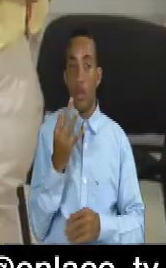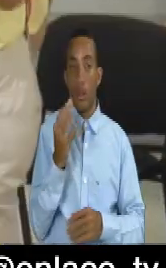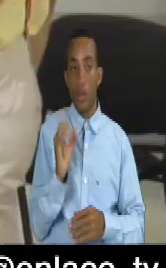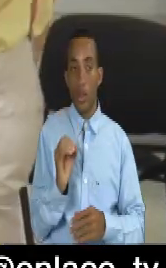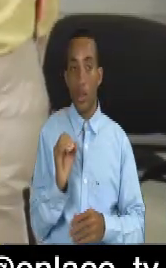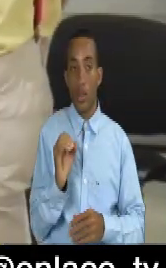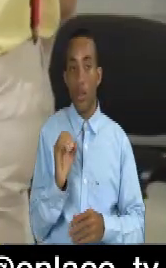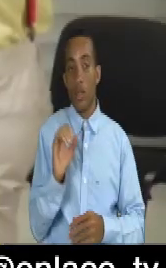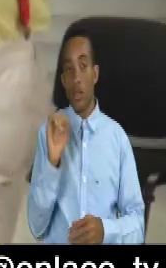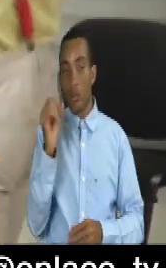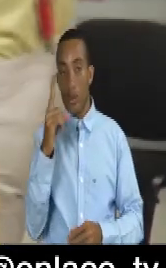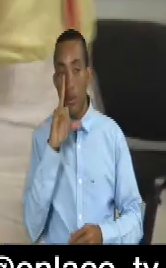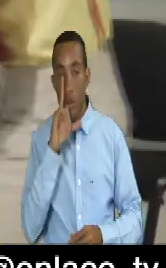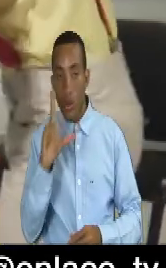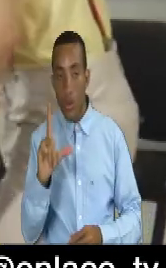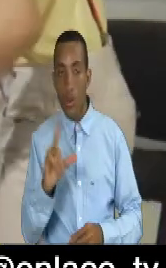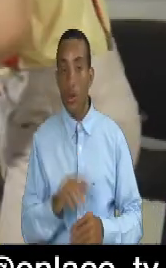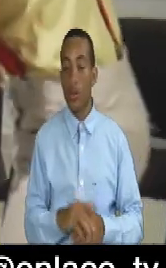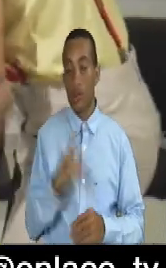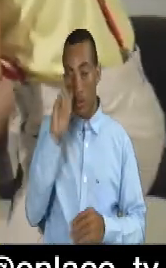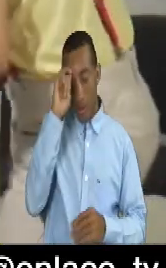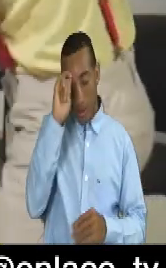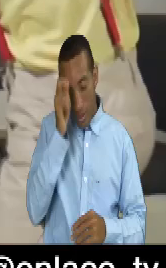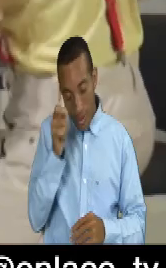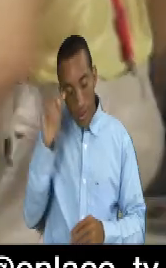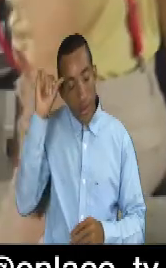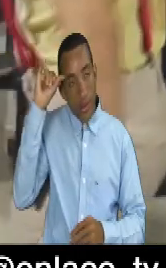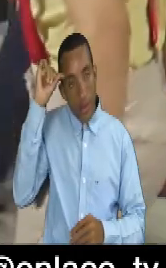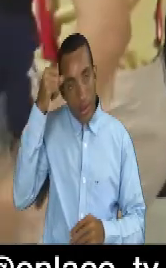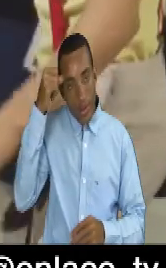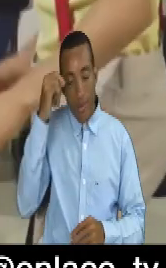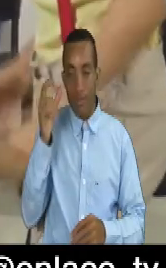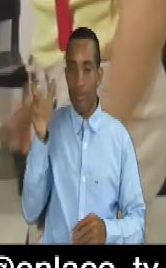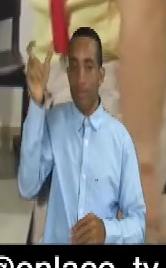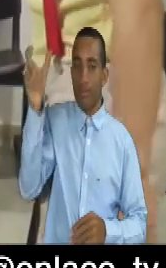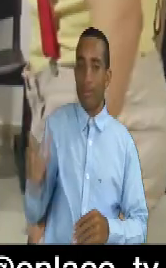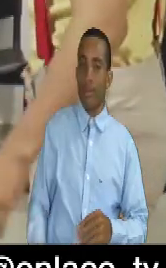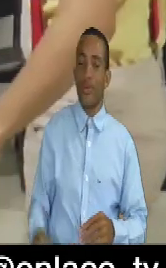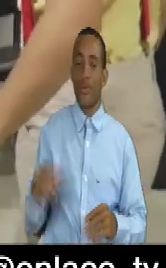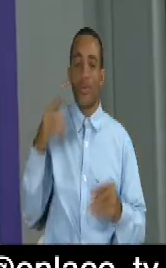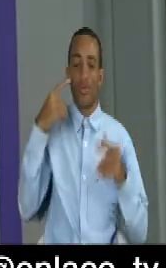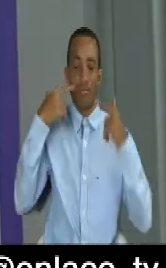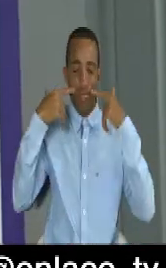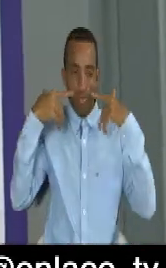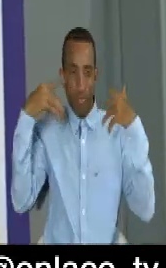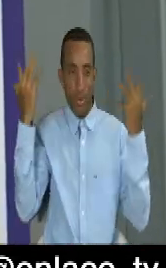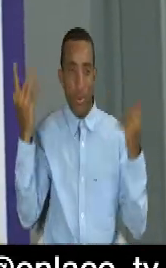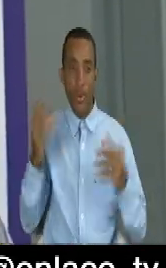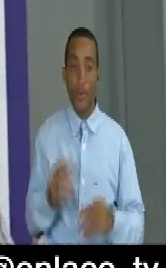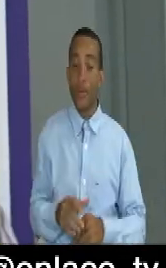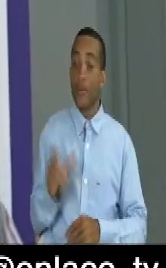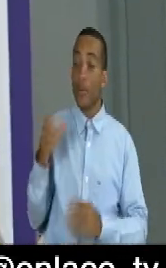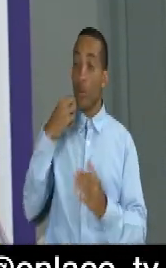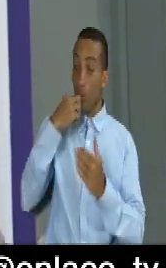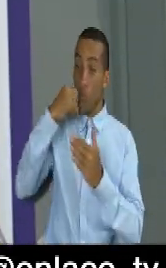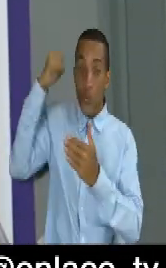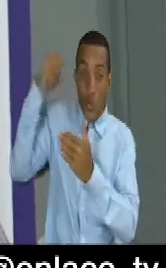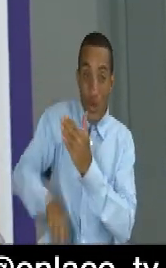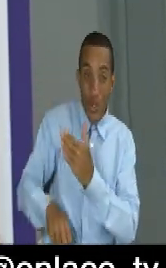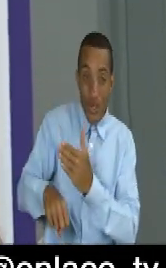primero. Para esta temporada se le rinde tributo a un muy reconocido personaje de la televisión. Un homenaje a Chespirito es una